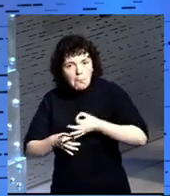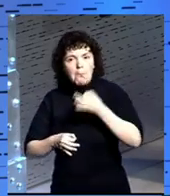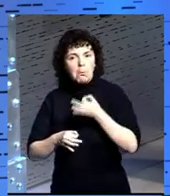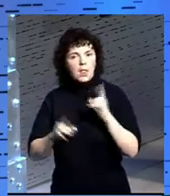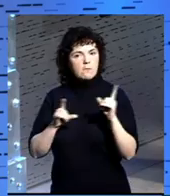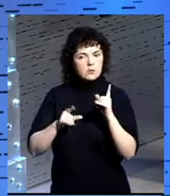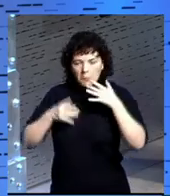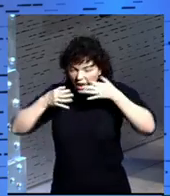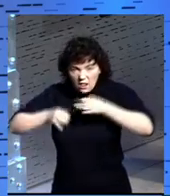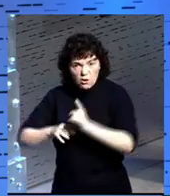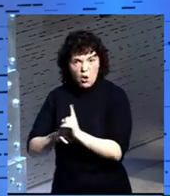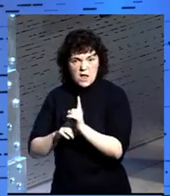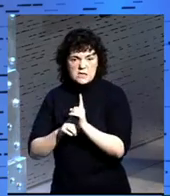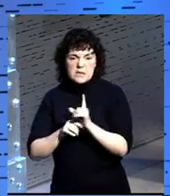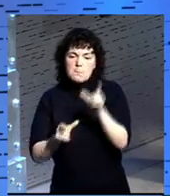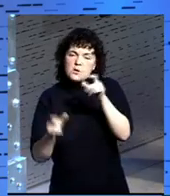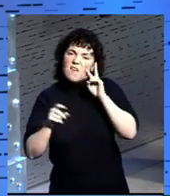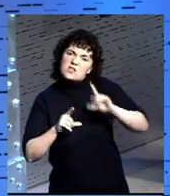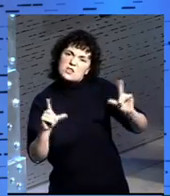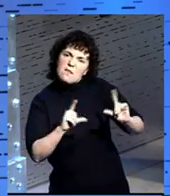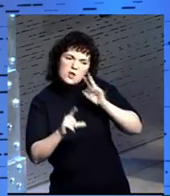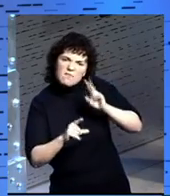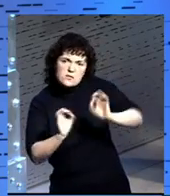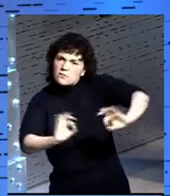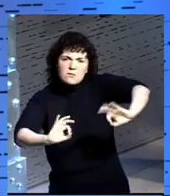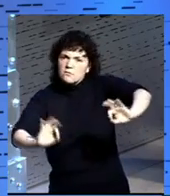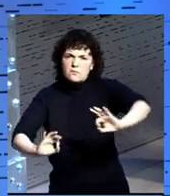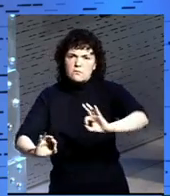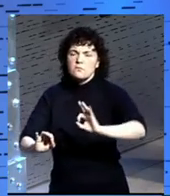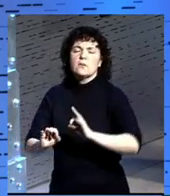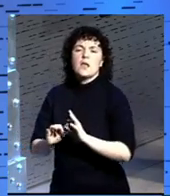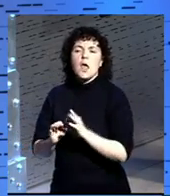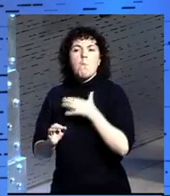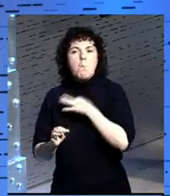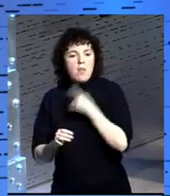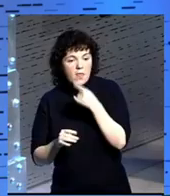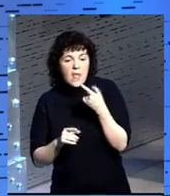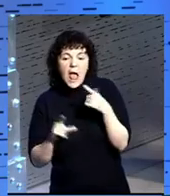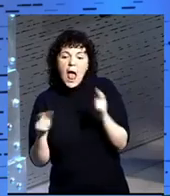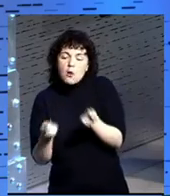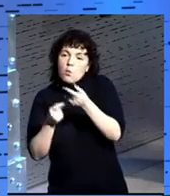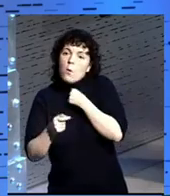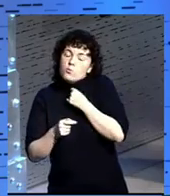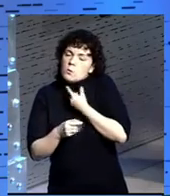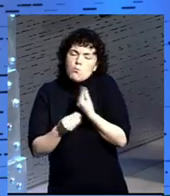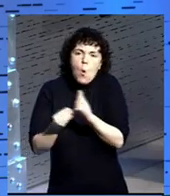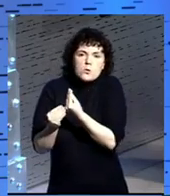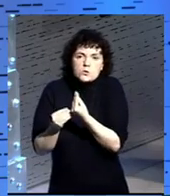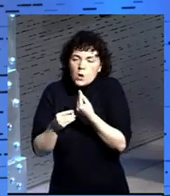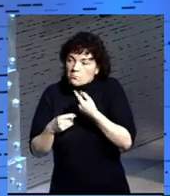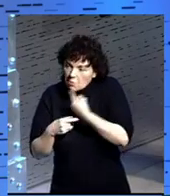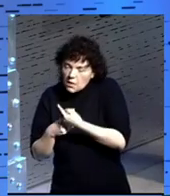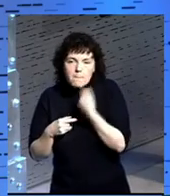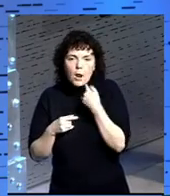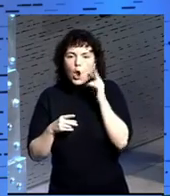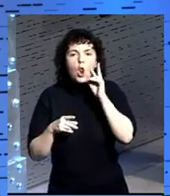que no lo era. No había visto ese spot por televisión. Es probable incluso que dijese que era el que más le gustaba y que no lo hubiera visto. Solo había oído